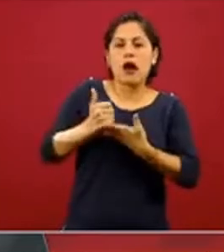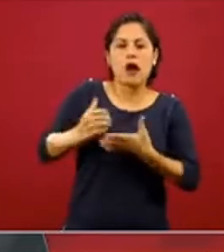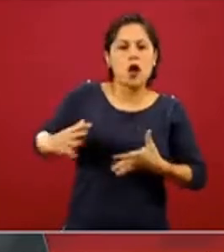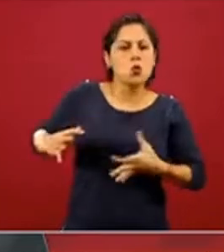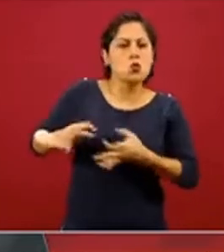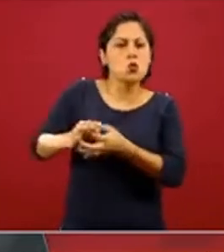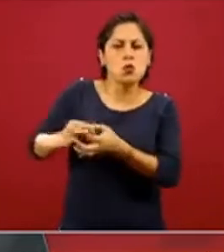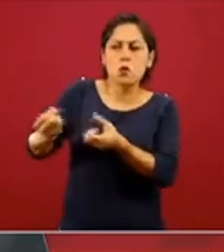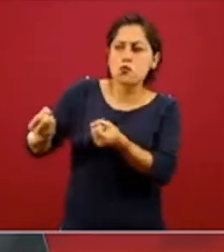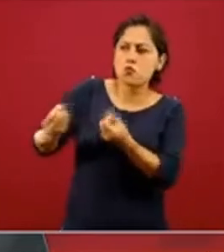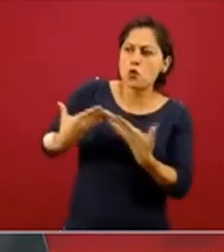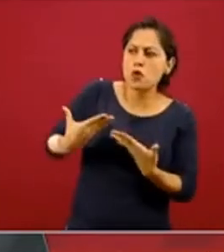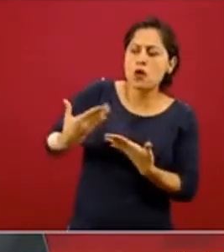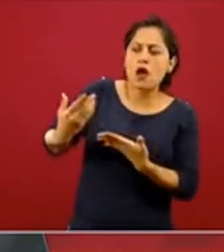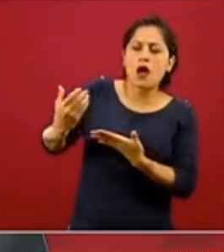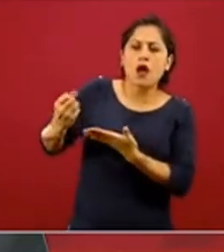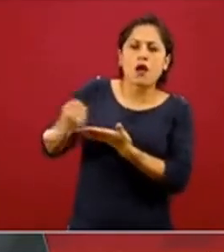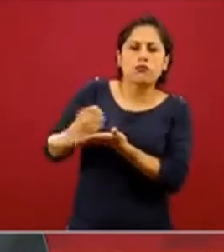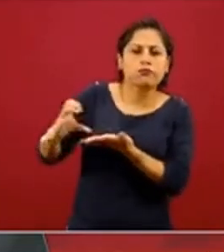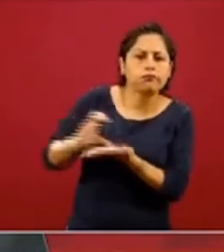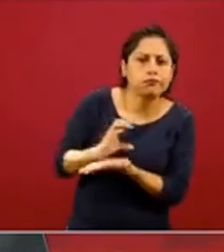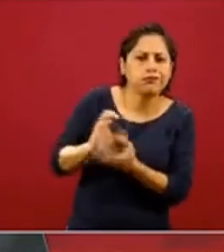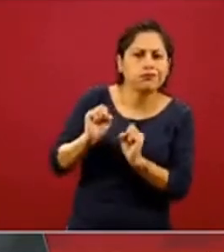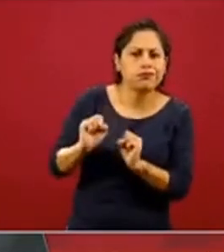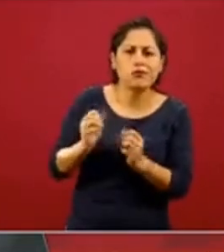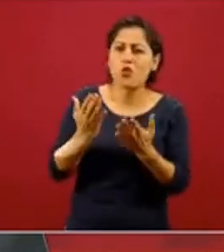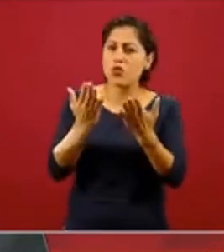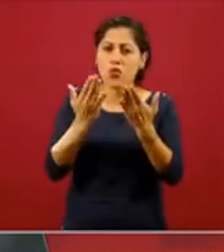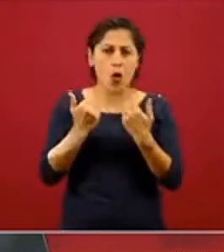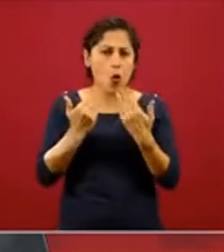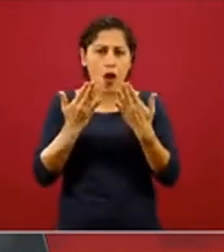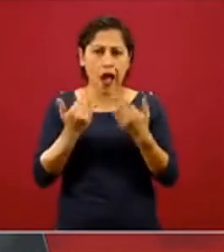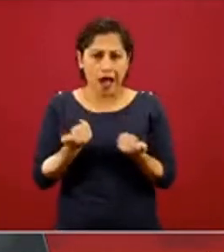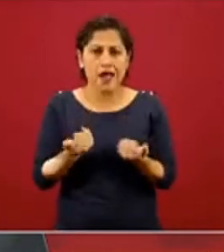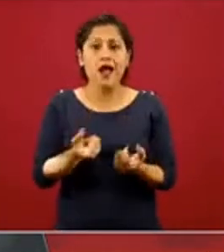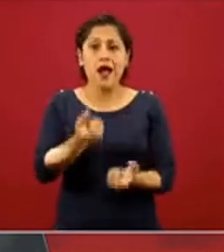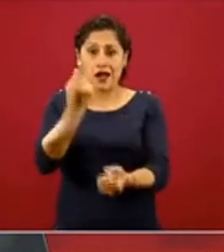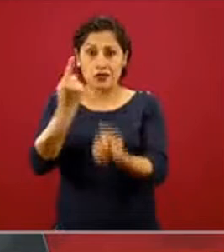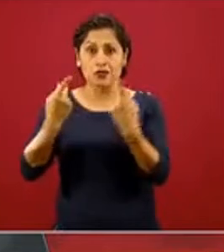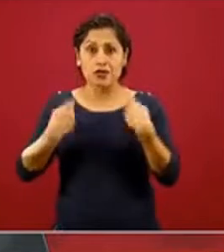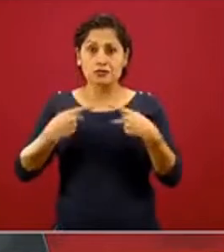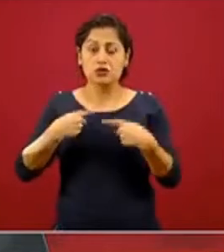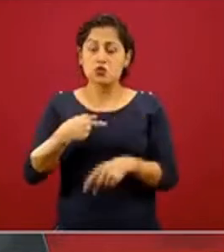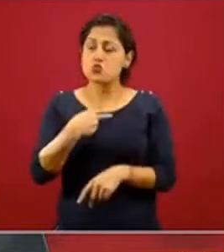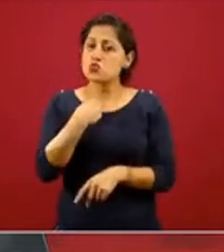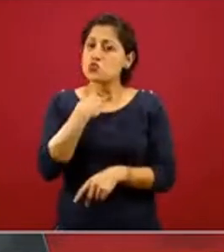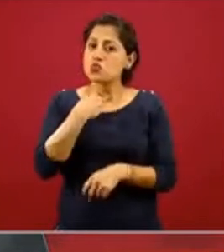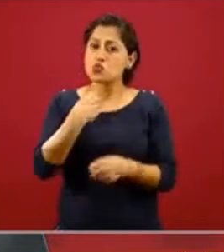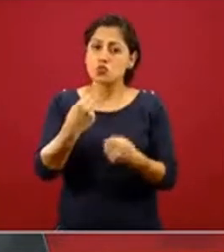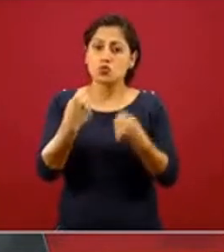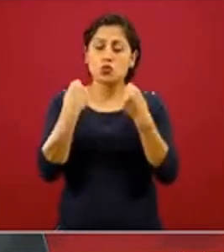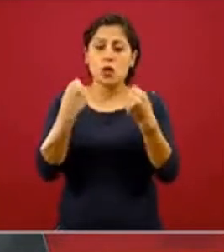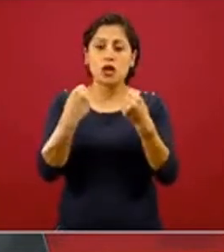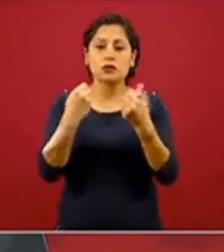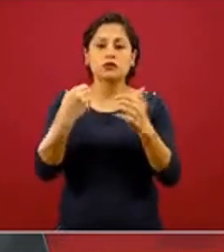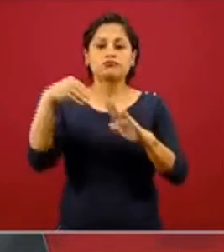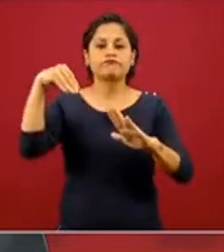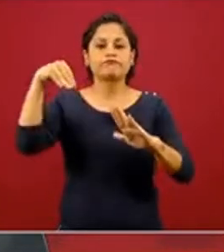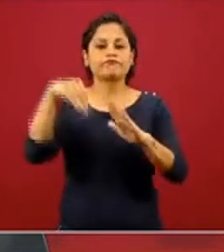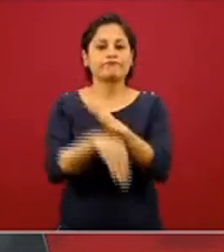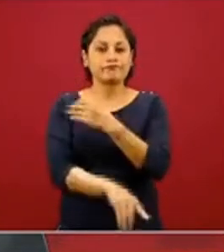recibir préstamos, y entonces pueden caer en una bancarrota económica y por consiguiente